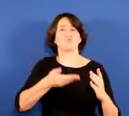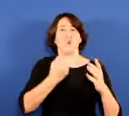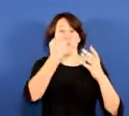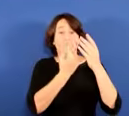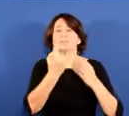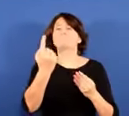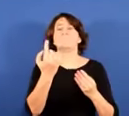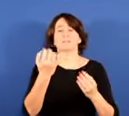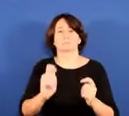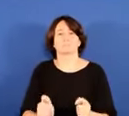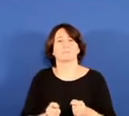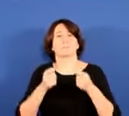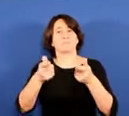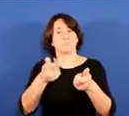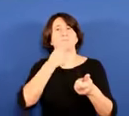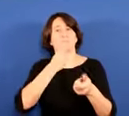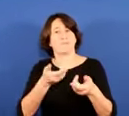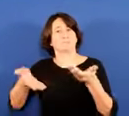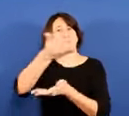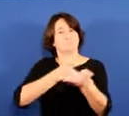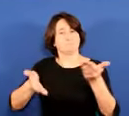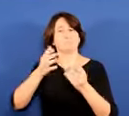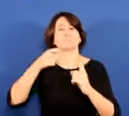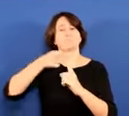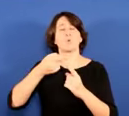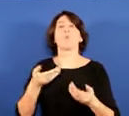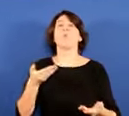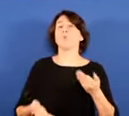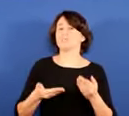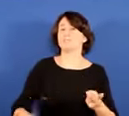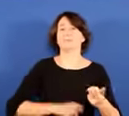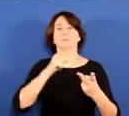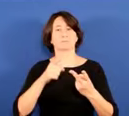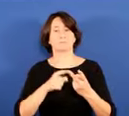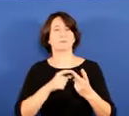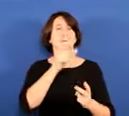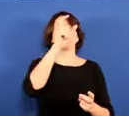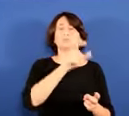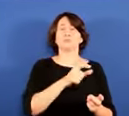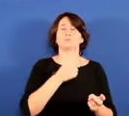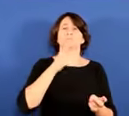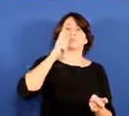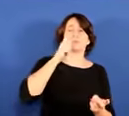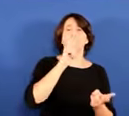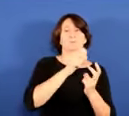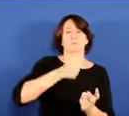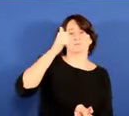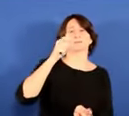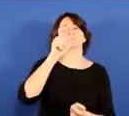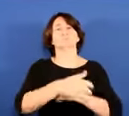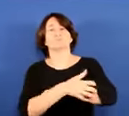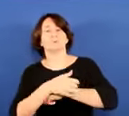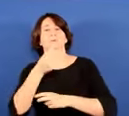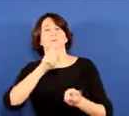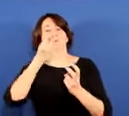justicia, progresividad y equidad del sistema tributario y lograr un adecuado control de los patrimonios, impidiendo su